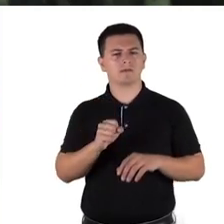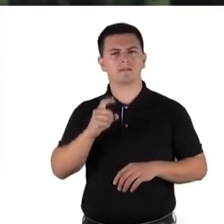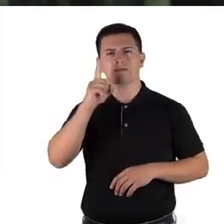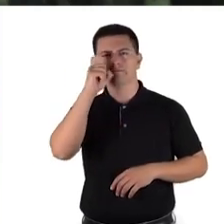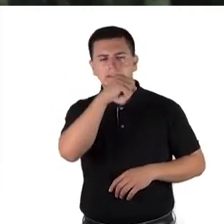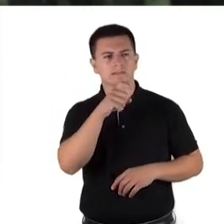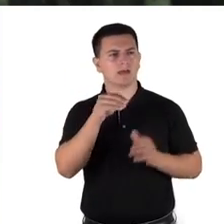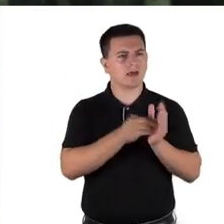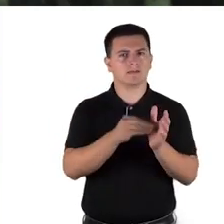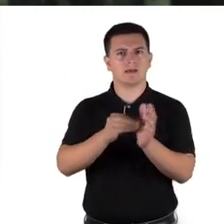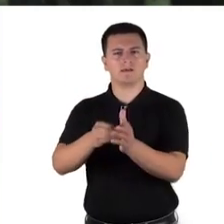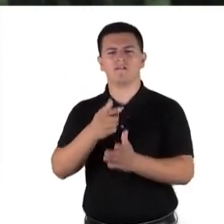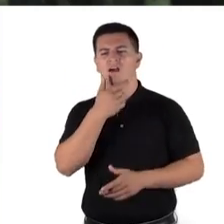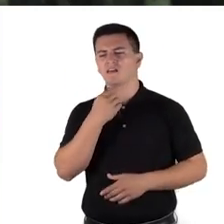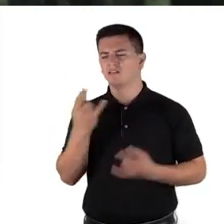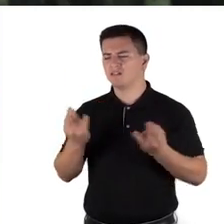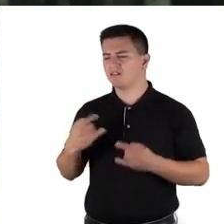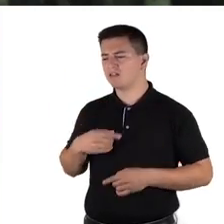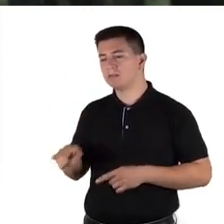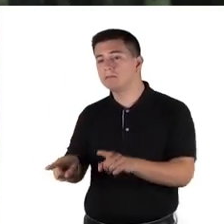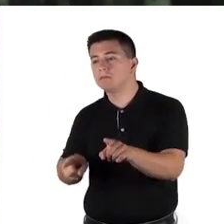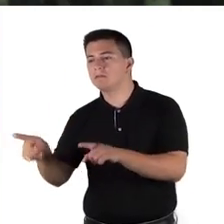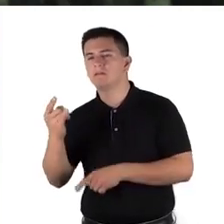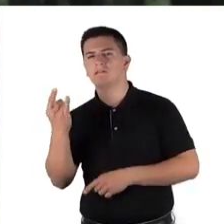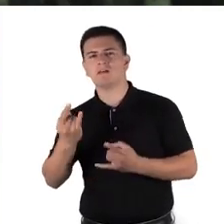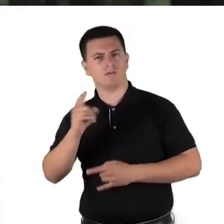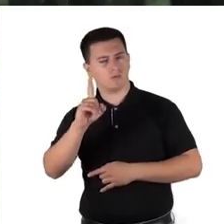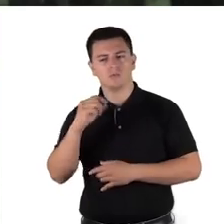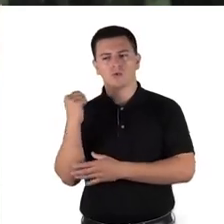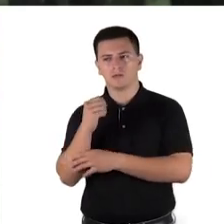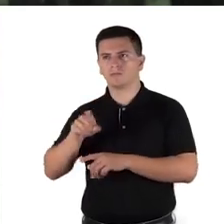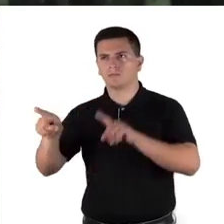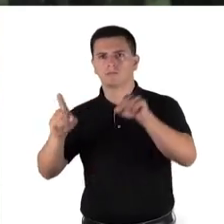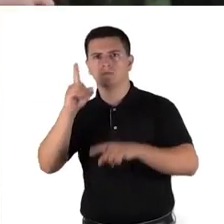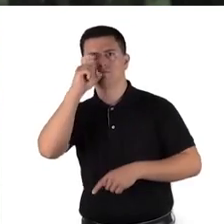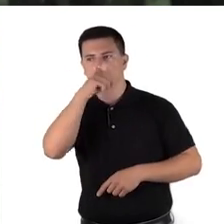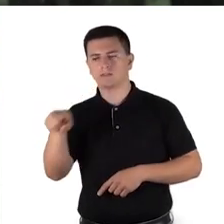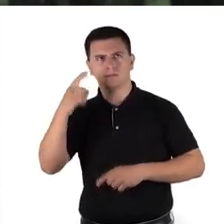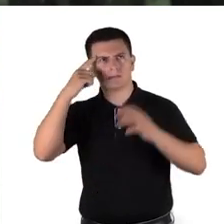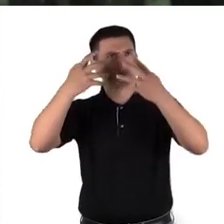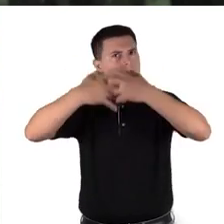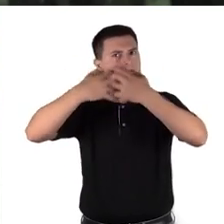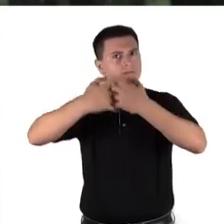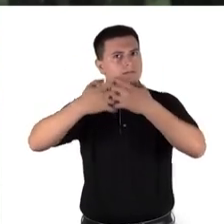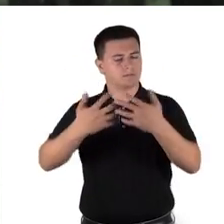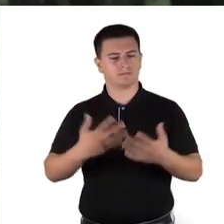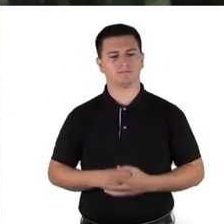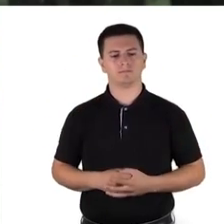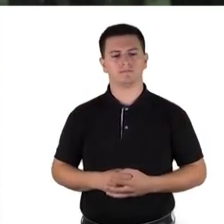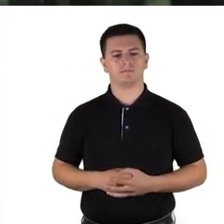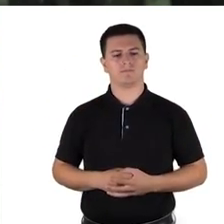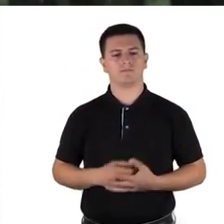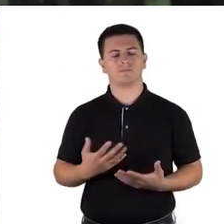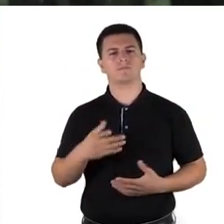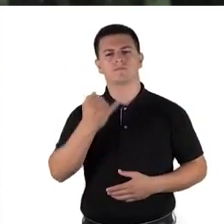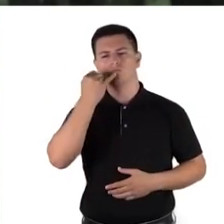a desarrollar como habilidades más complejas o más elaboradas, quizás, que los niños que son bebés tienen otro tipo de aprendizaje más